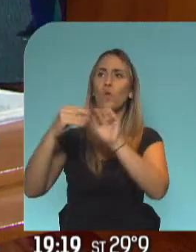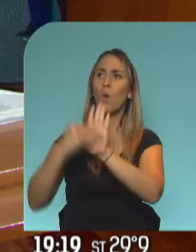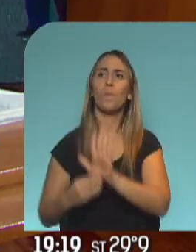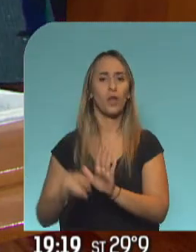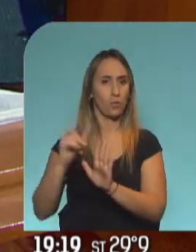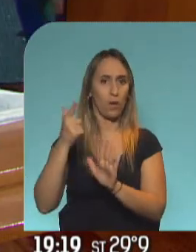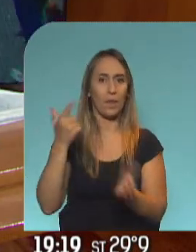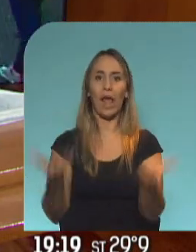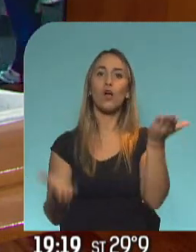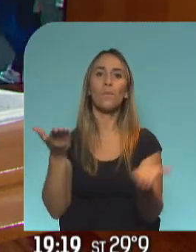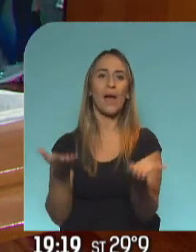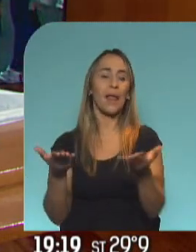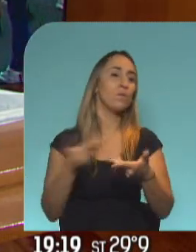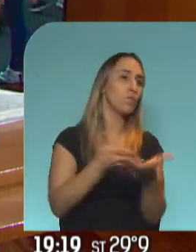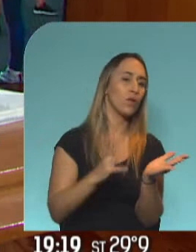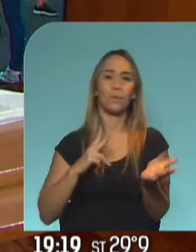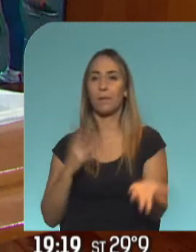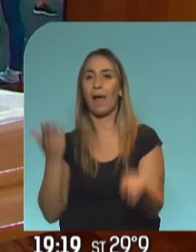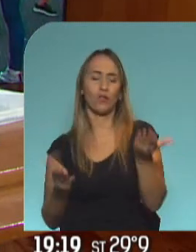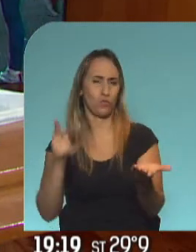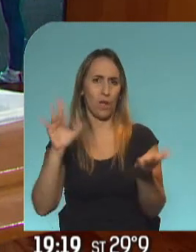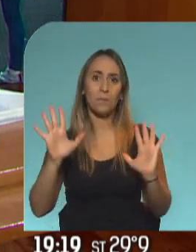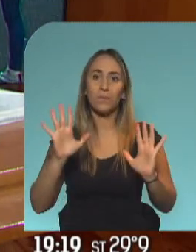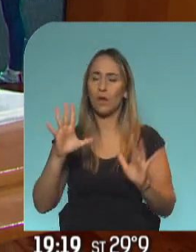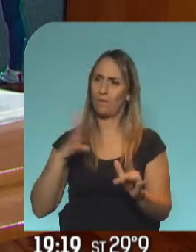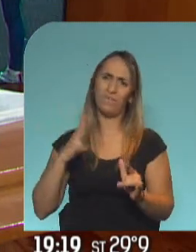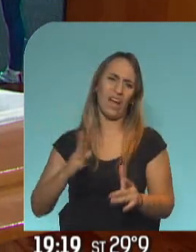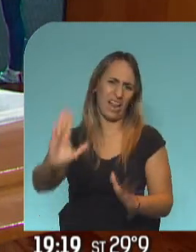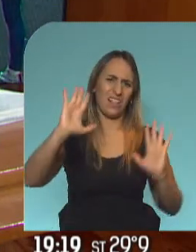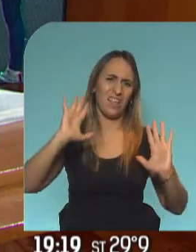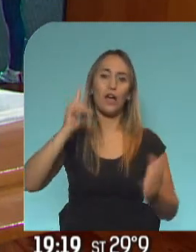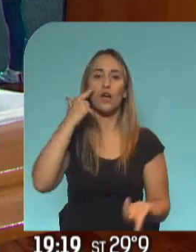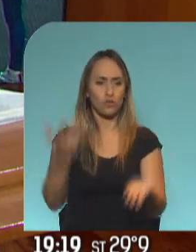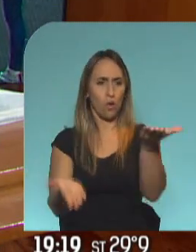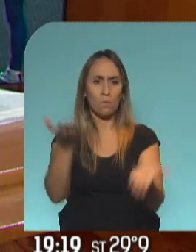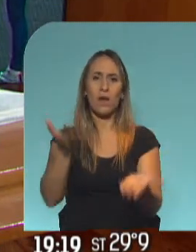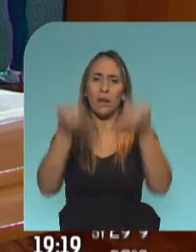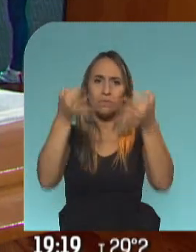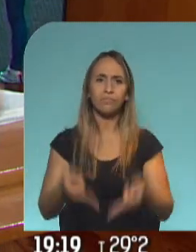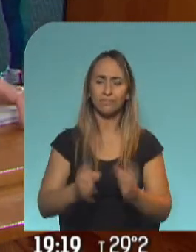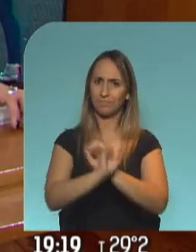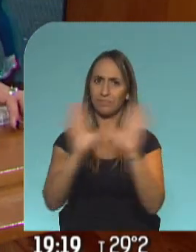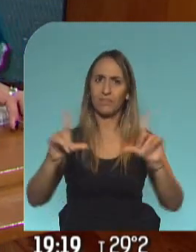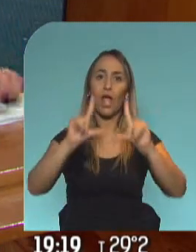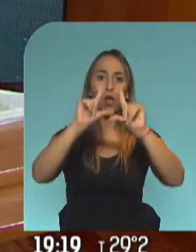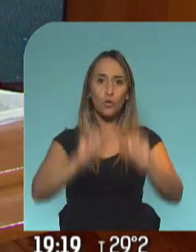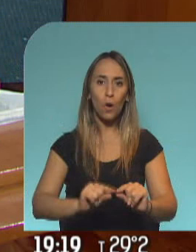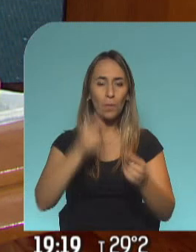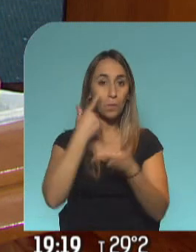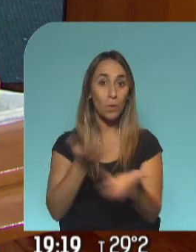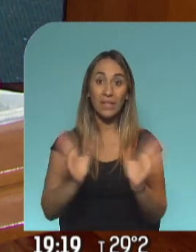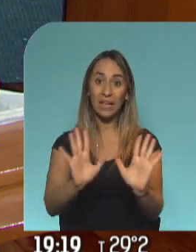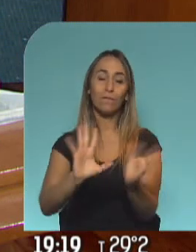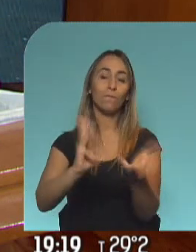contratarlo aquí, pero falta y mucho también. Empezar a poner blanco sobre negro, empezar a conocer los números es una manera de visibilizar